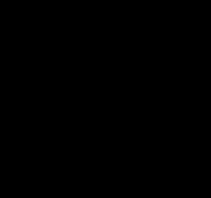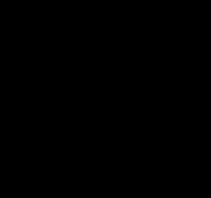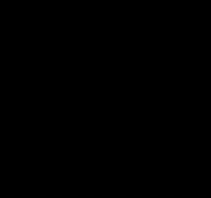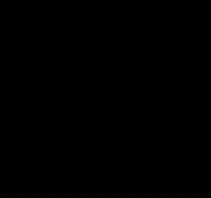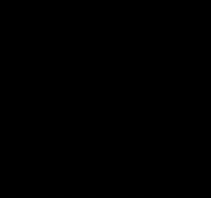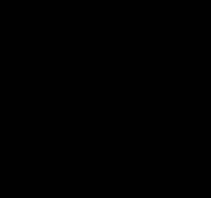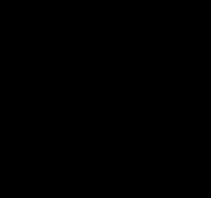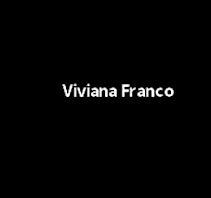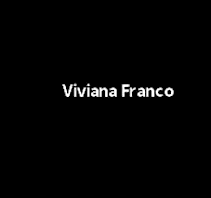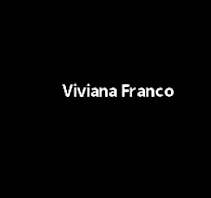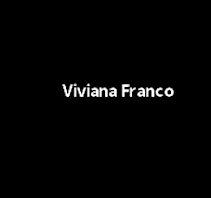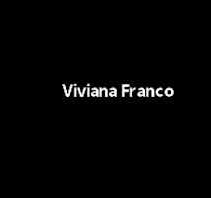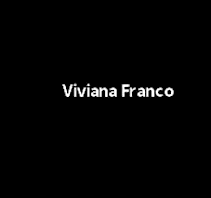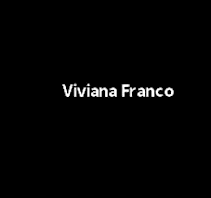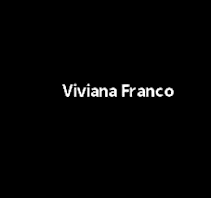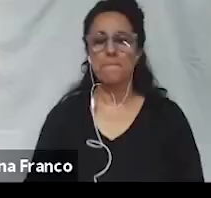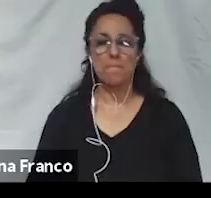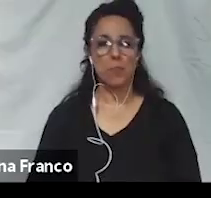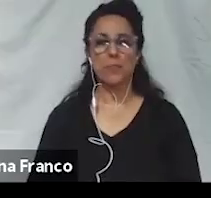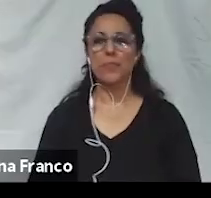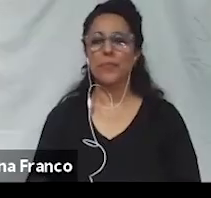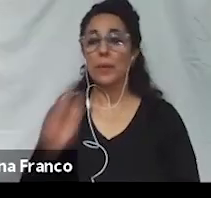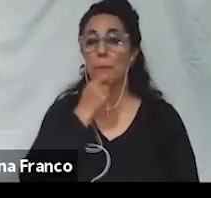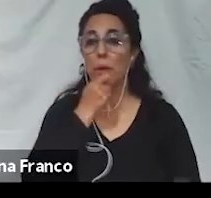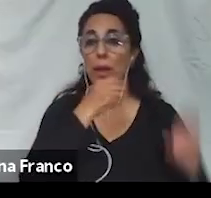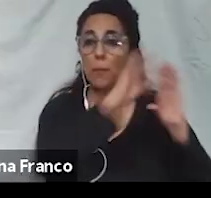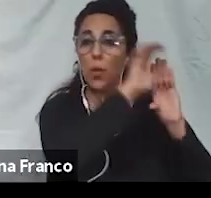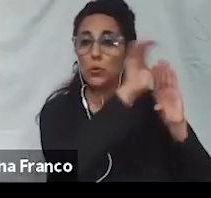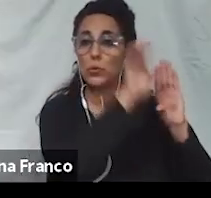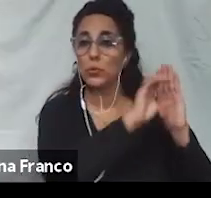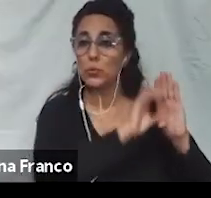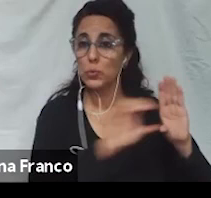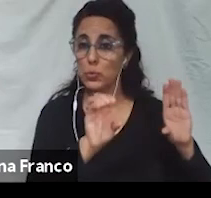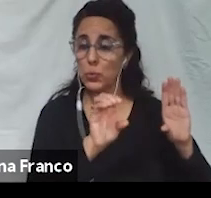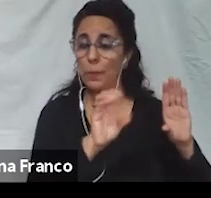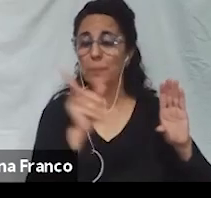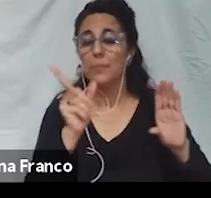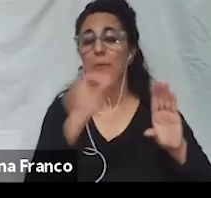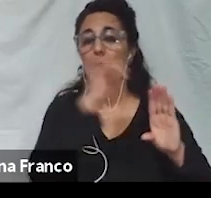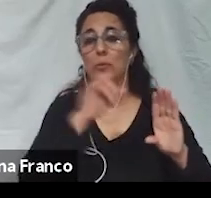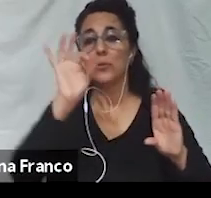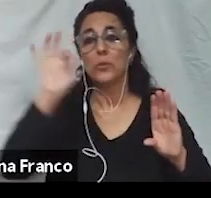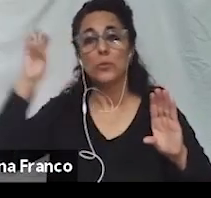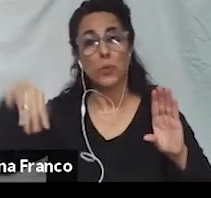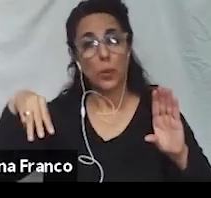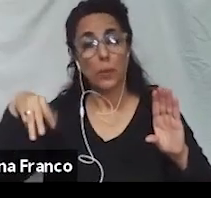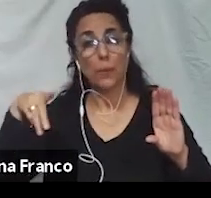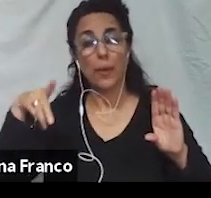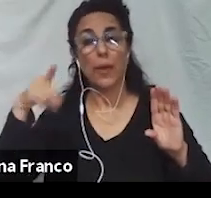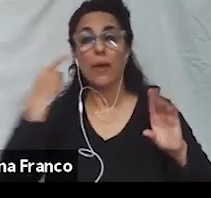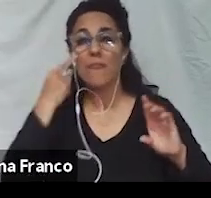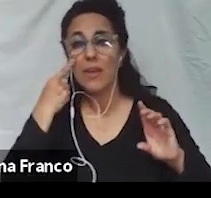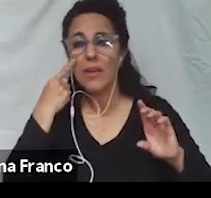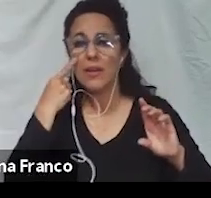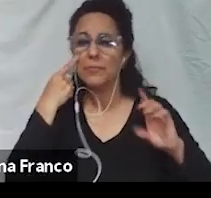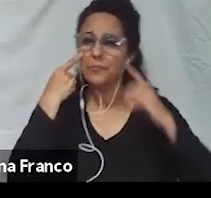Bueno, también, por ejemplo, si hago testing de Zoom, en qué resolución la hice, también